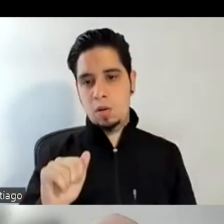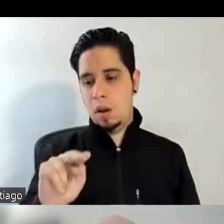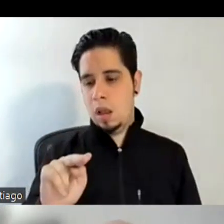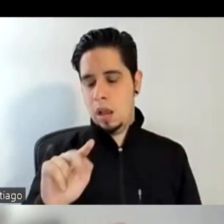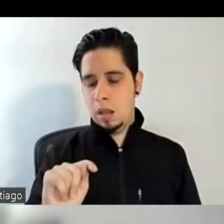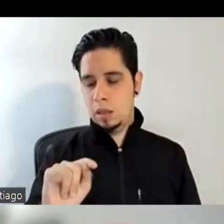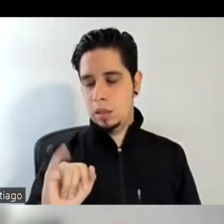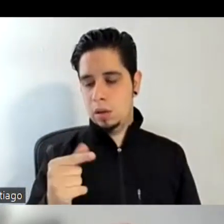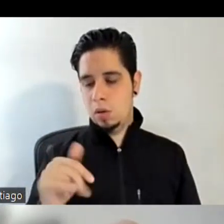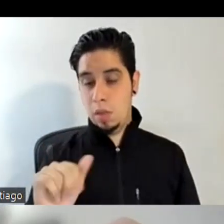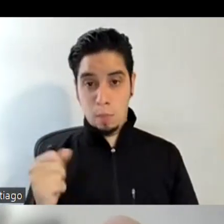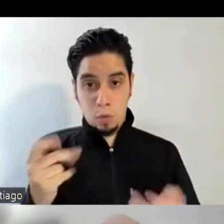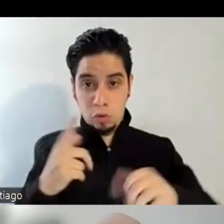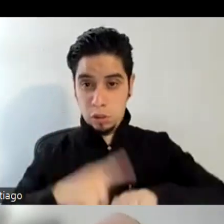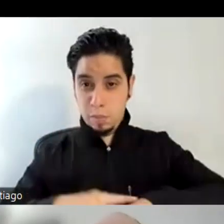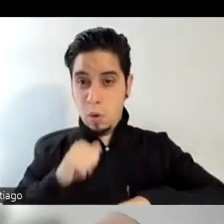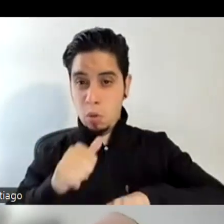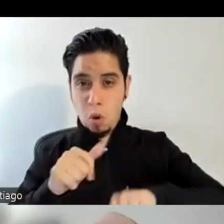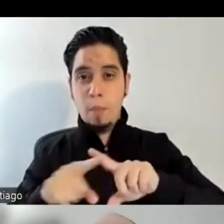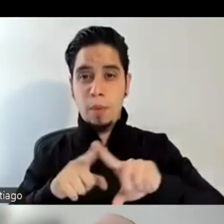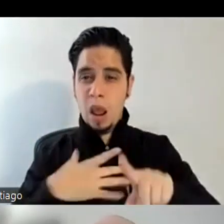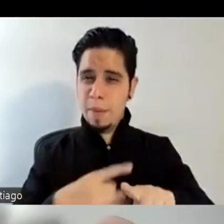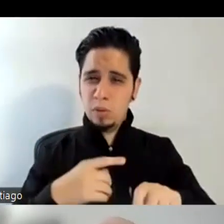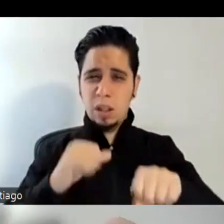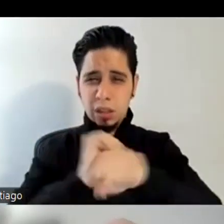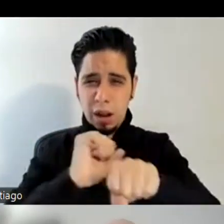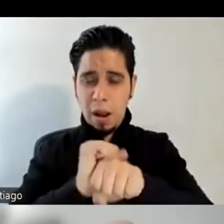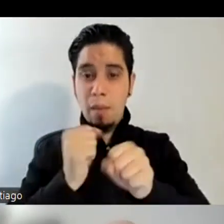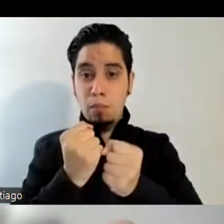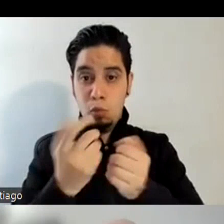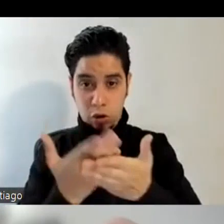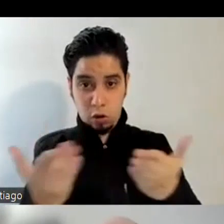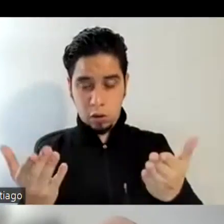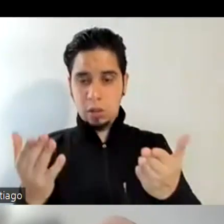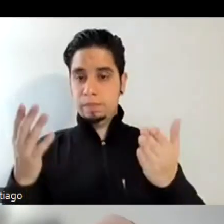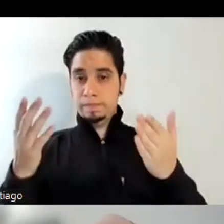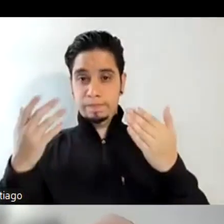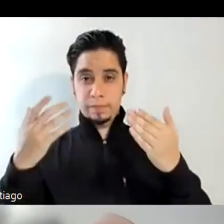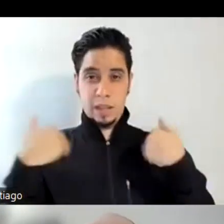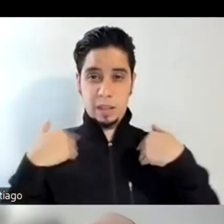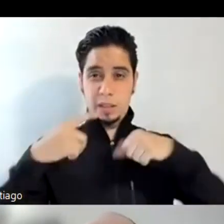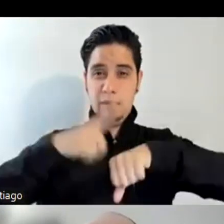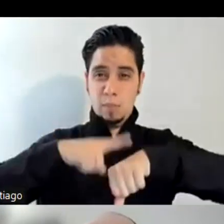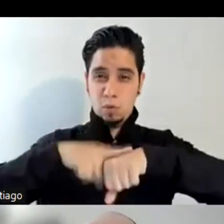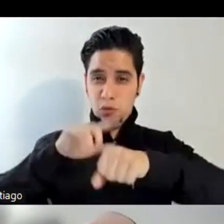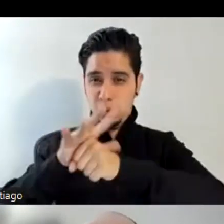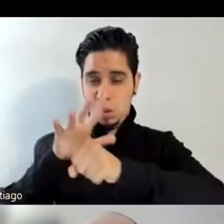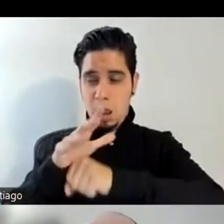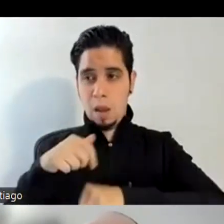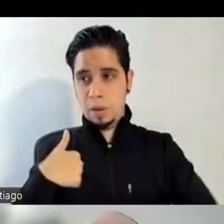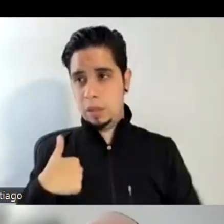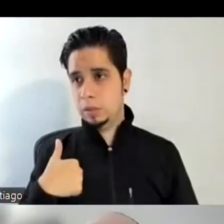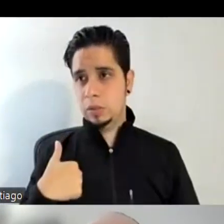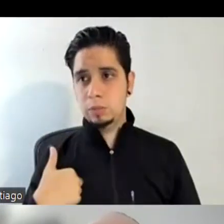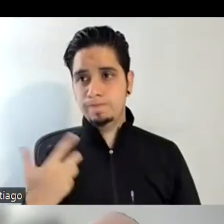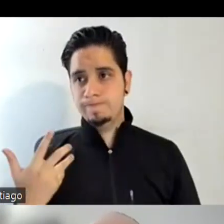tiempo. Pero sí que me gusta trabajar mucho las cosas, darme el tiempo, una cosa artística, no me interesa.